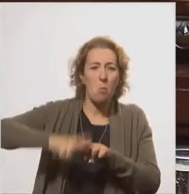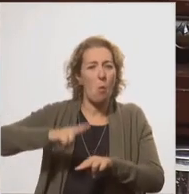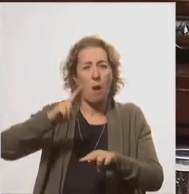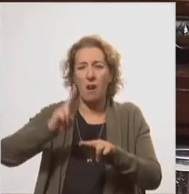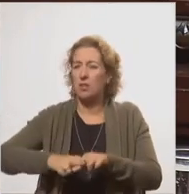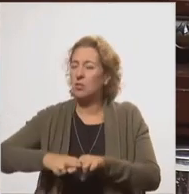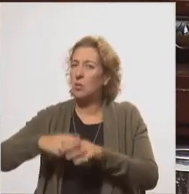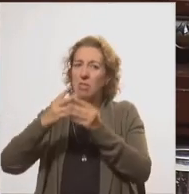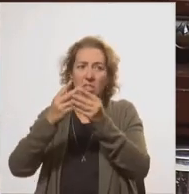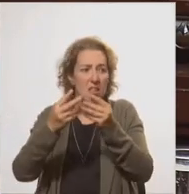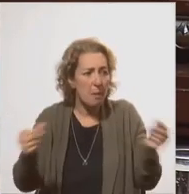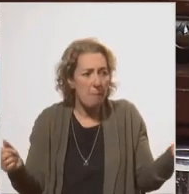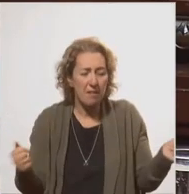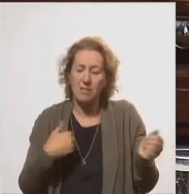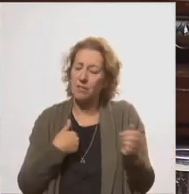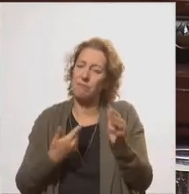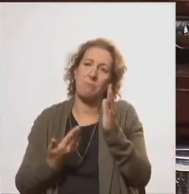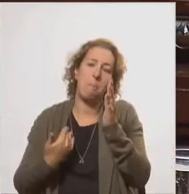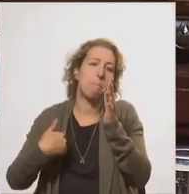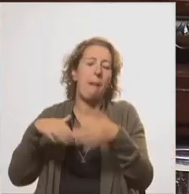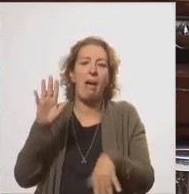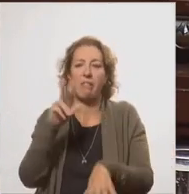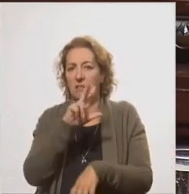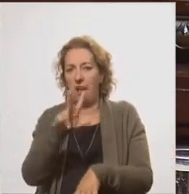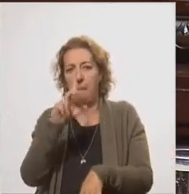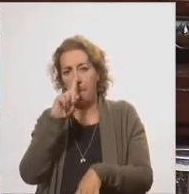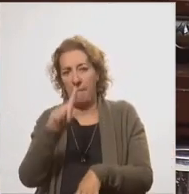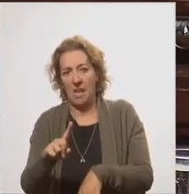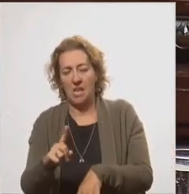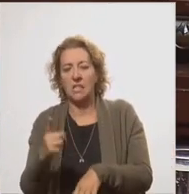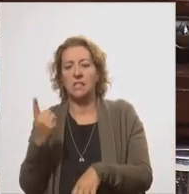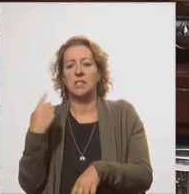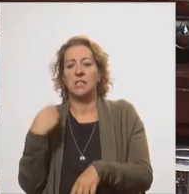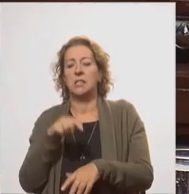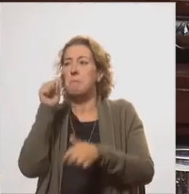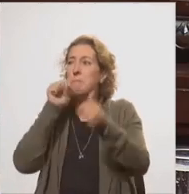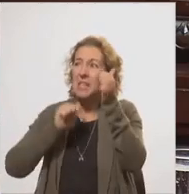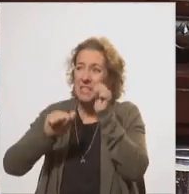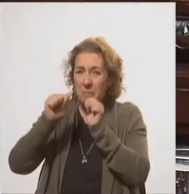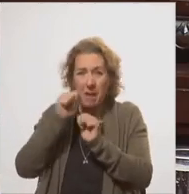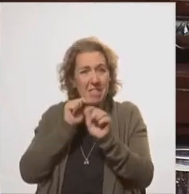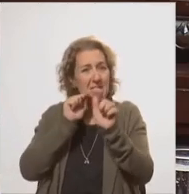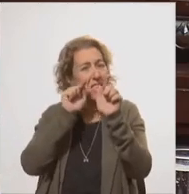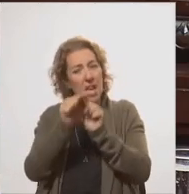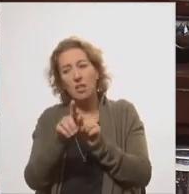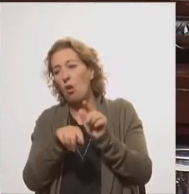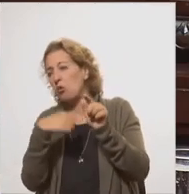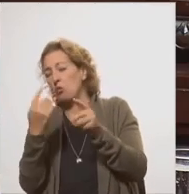desaparecidos superaba los 3.000 y las víctimas directas o indirectas eran más de 40.000.